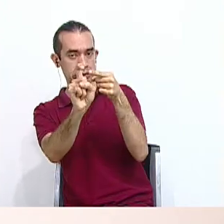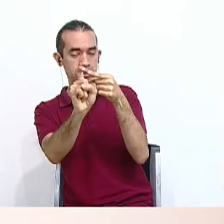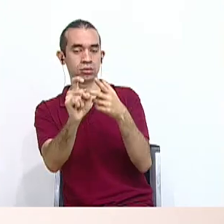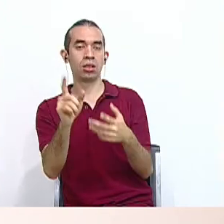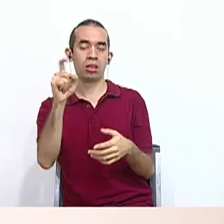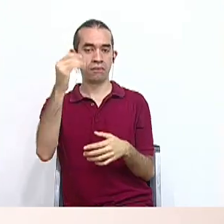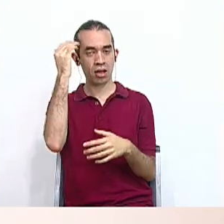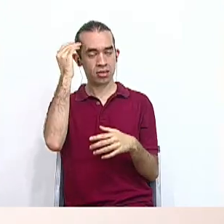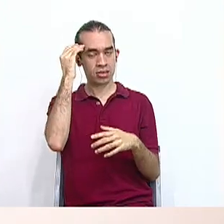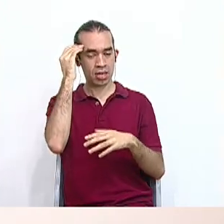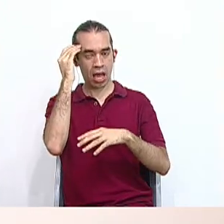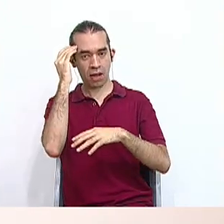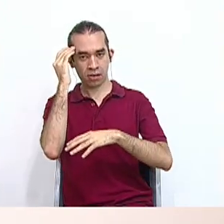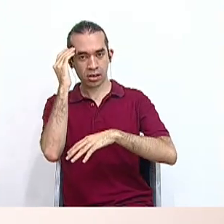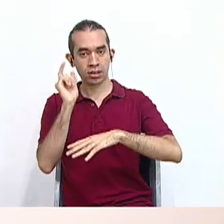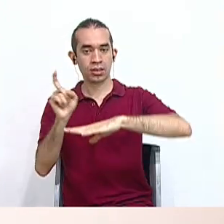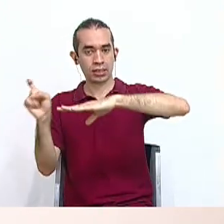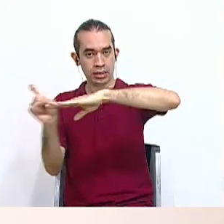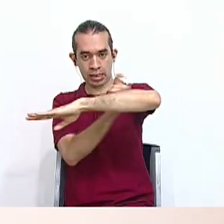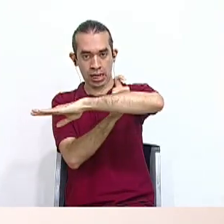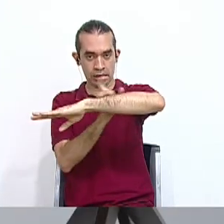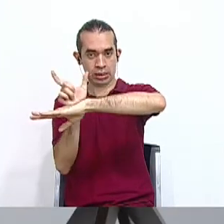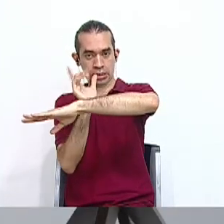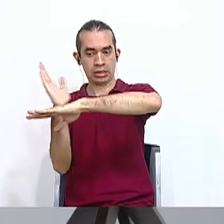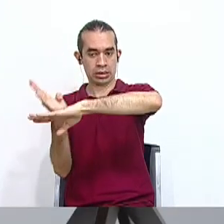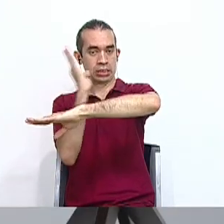de la ecuación para verificar la solución.